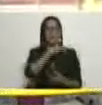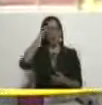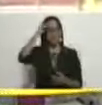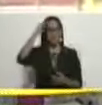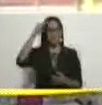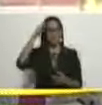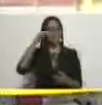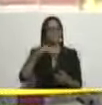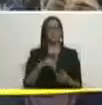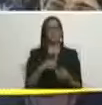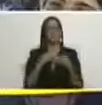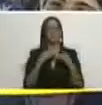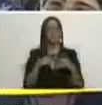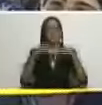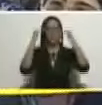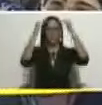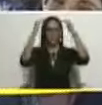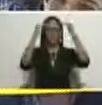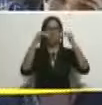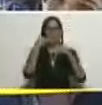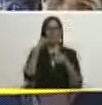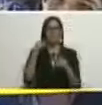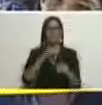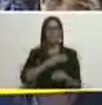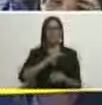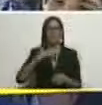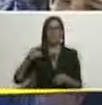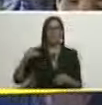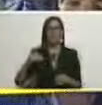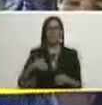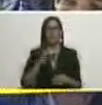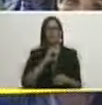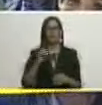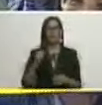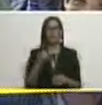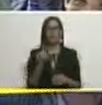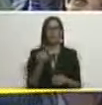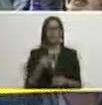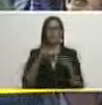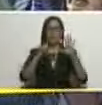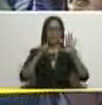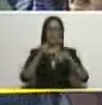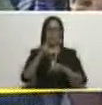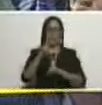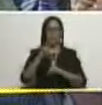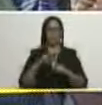Arbeláez Duarte, comandante de la zona marítima insular occidental número 72.